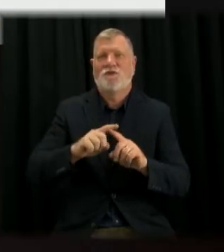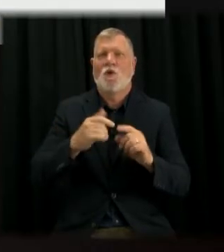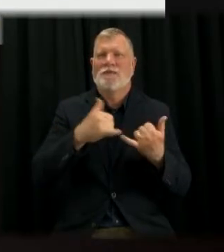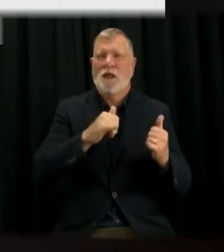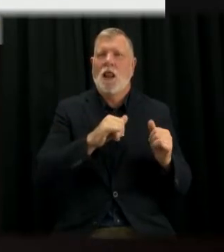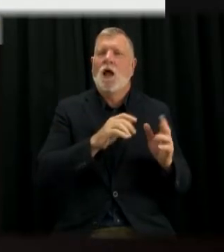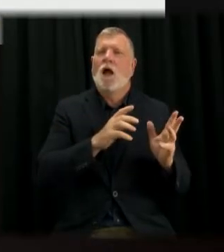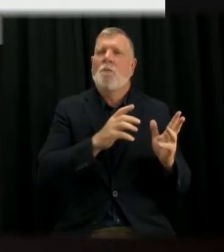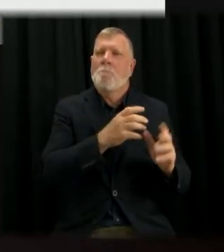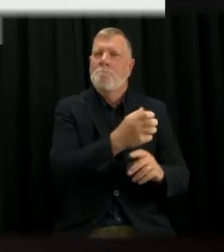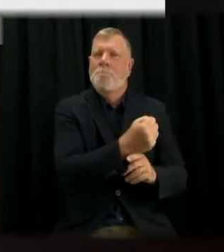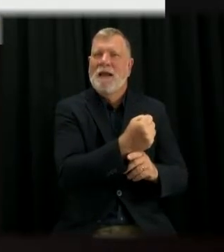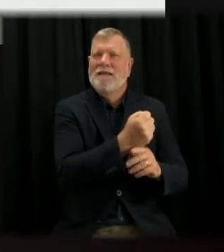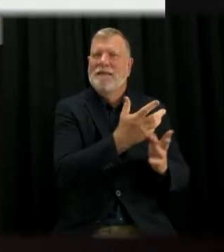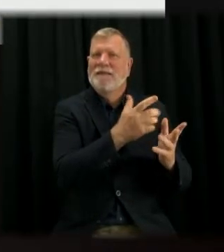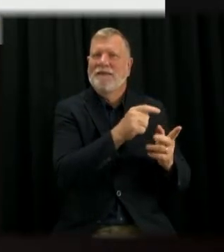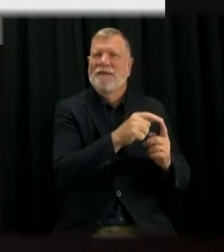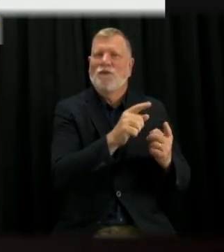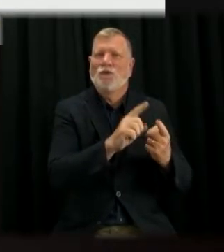7.3. Así que